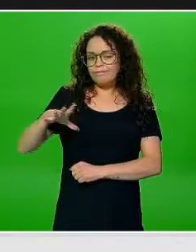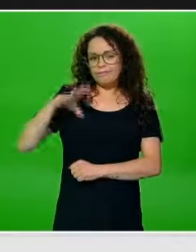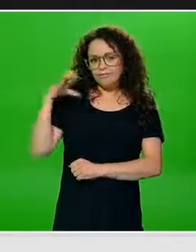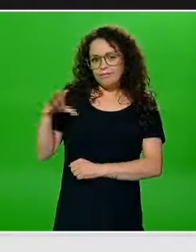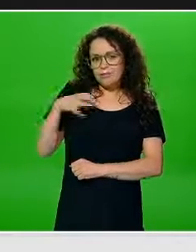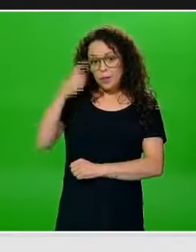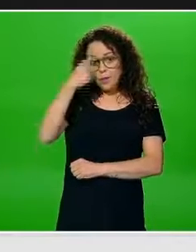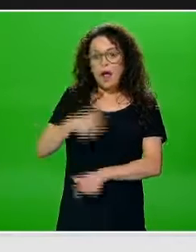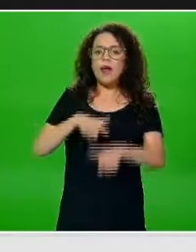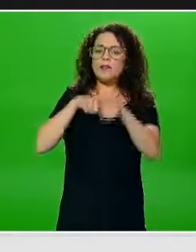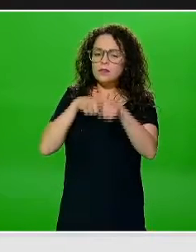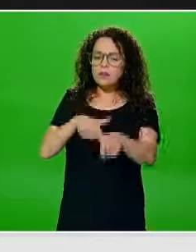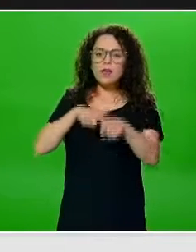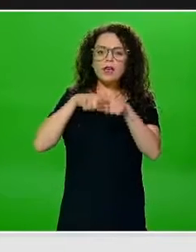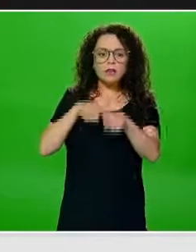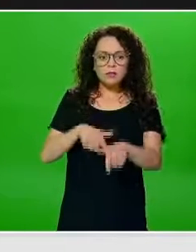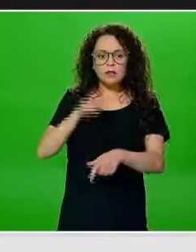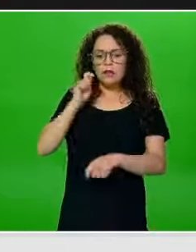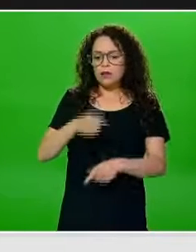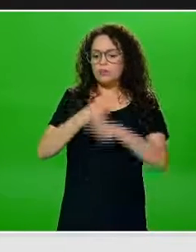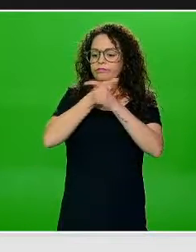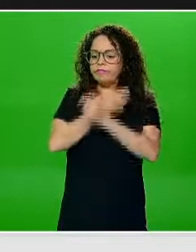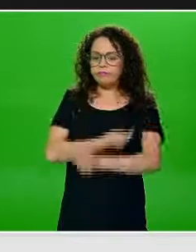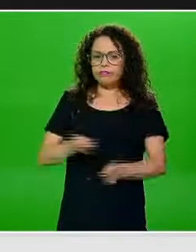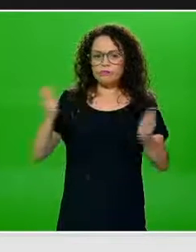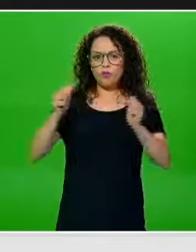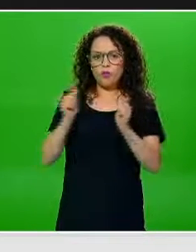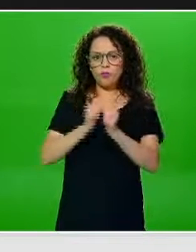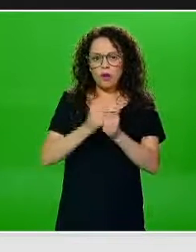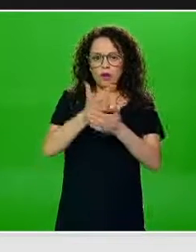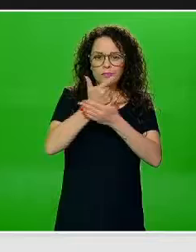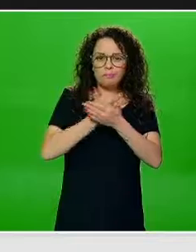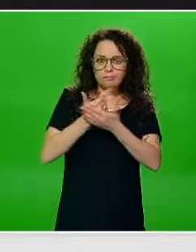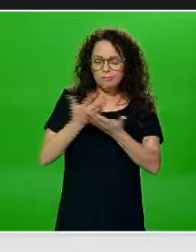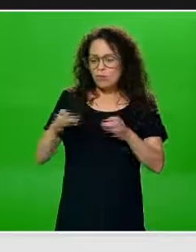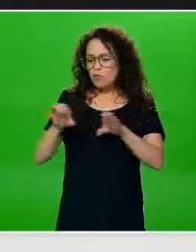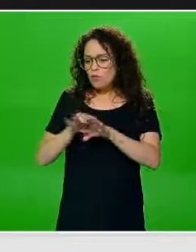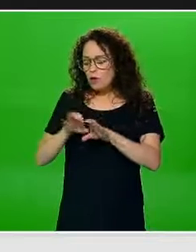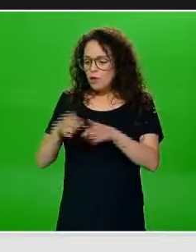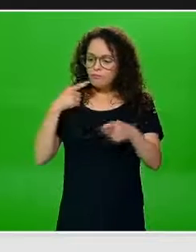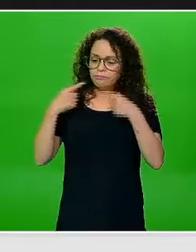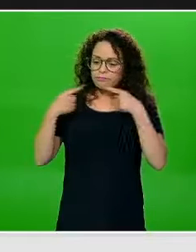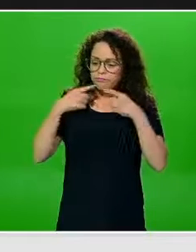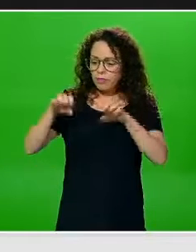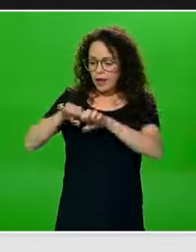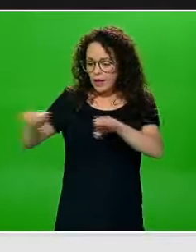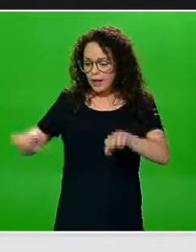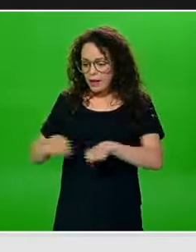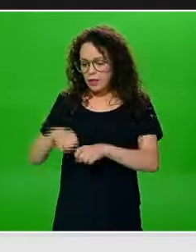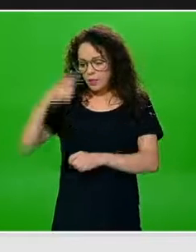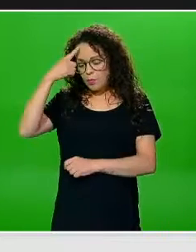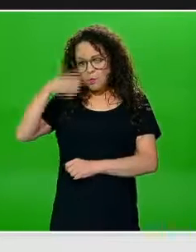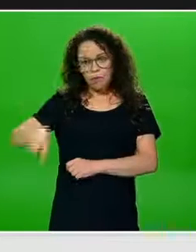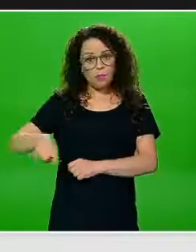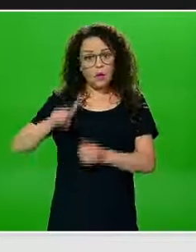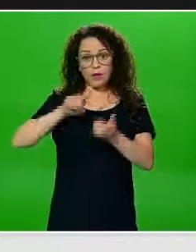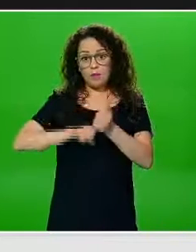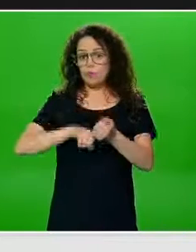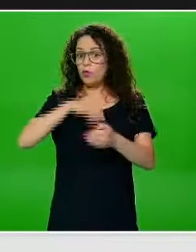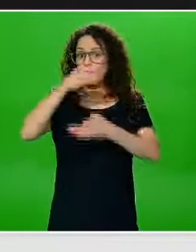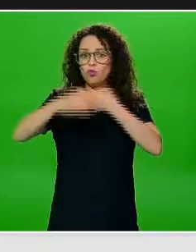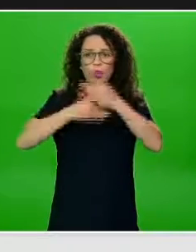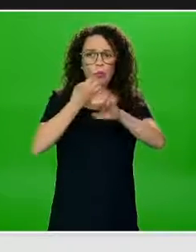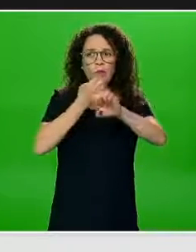continúa distribuyendo a través de la logística Correcaminos, pues la vacuna a todo el territorio nacional para que